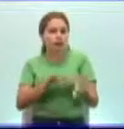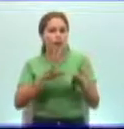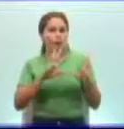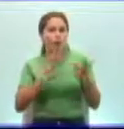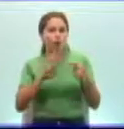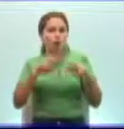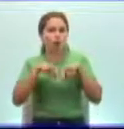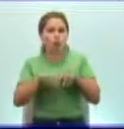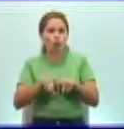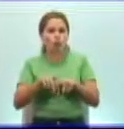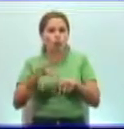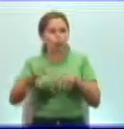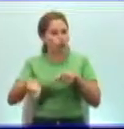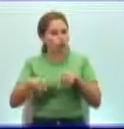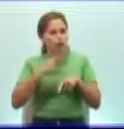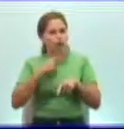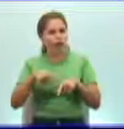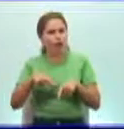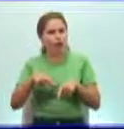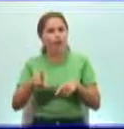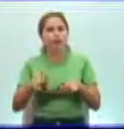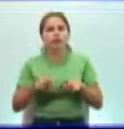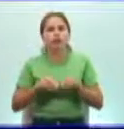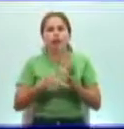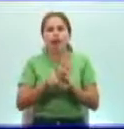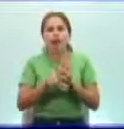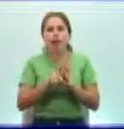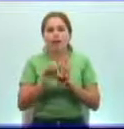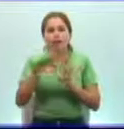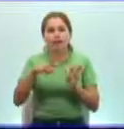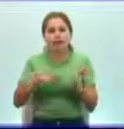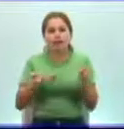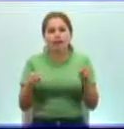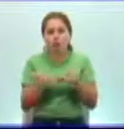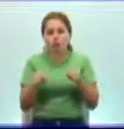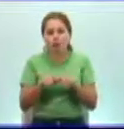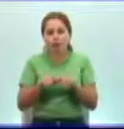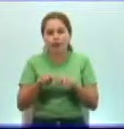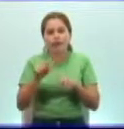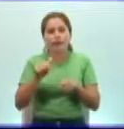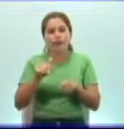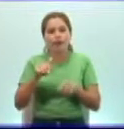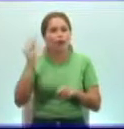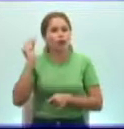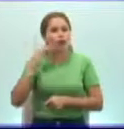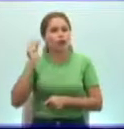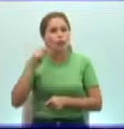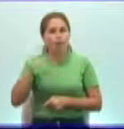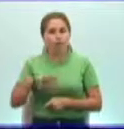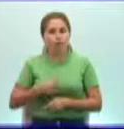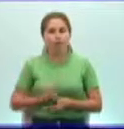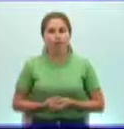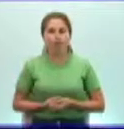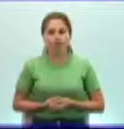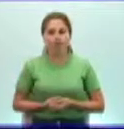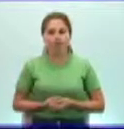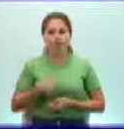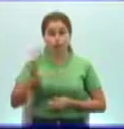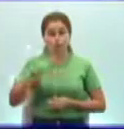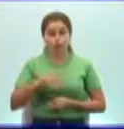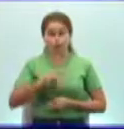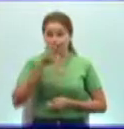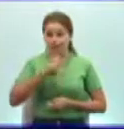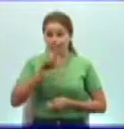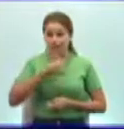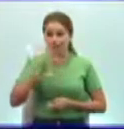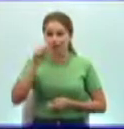otros experimentos para sustentar las leyes del electromagnetismo tal y como las conocemos hoy. Con esta breve introducción, doy